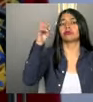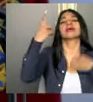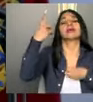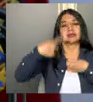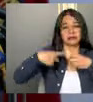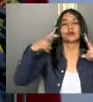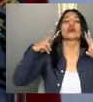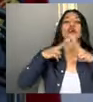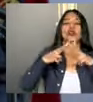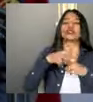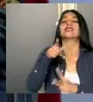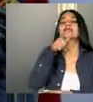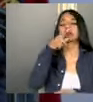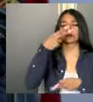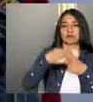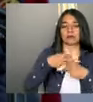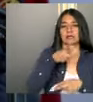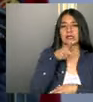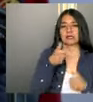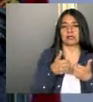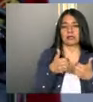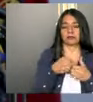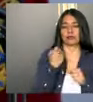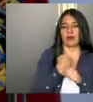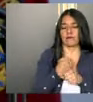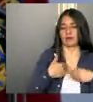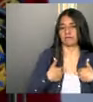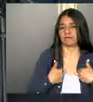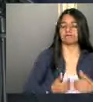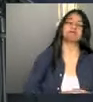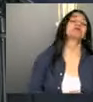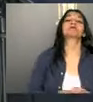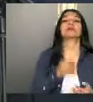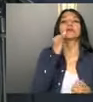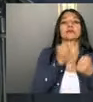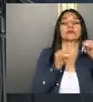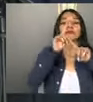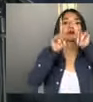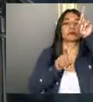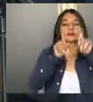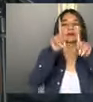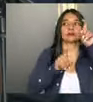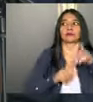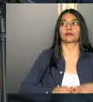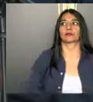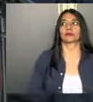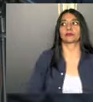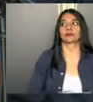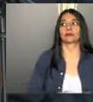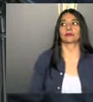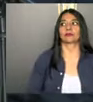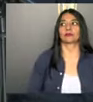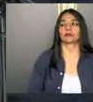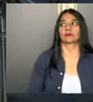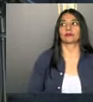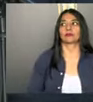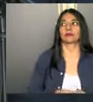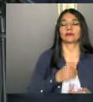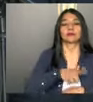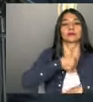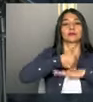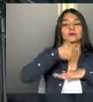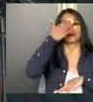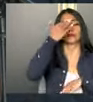pueda conocer los nombres que harán posible que la ciudad renazca. La última consulta, Andrés Salazar, del Universo. Más autoridades, buenos